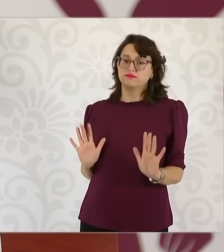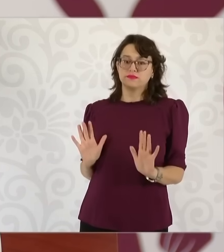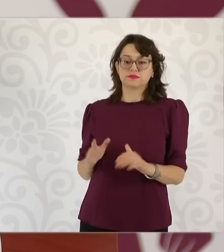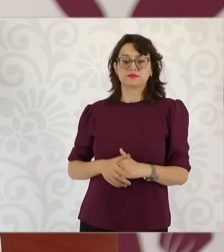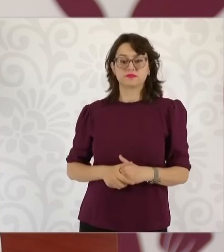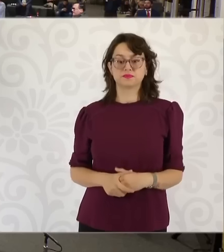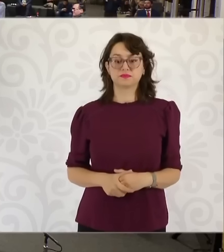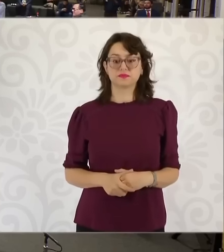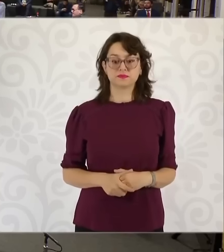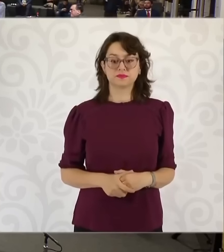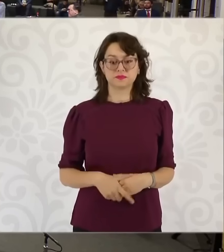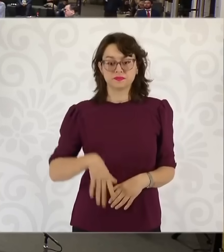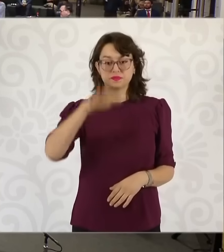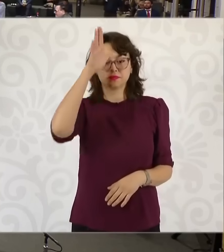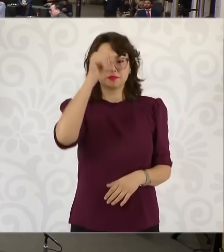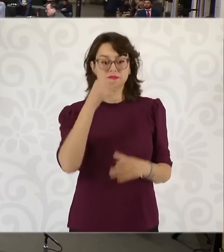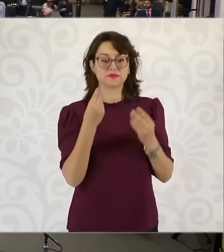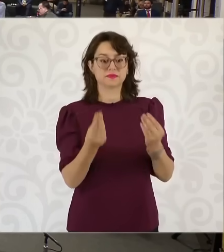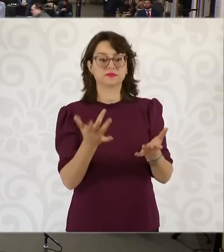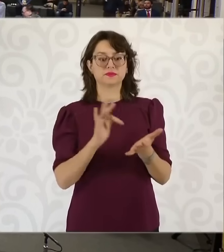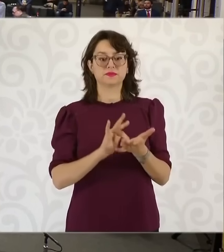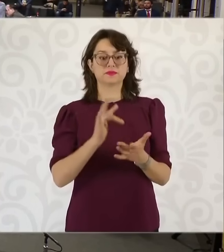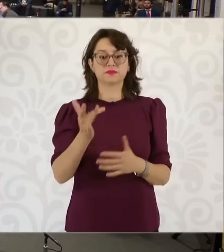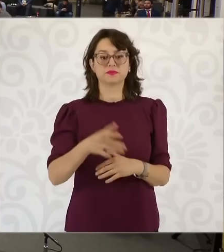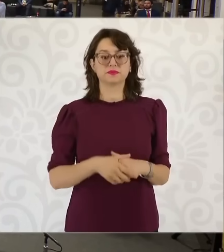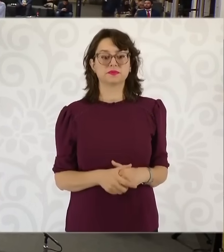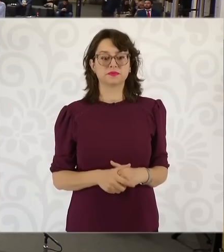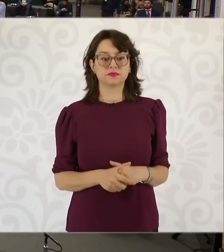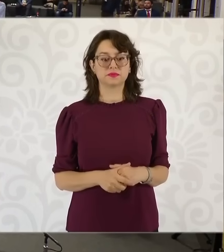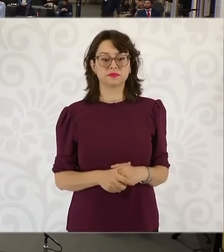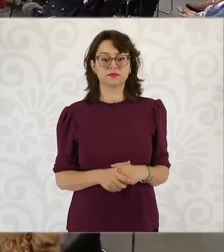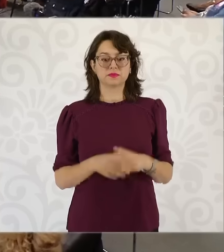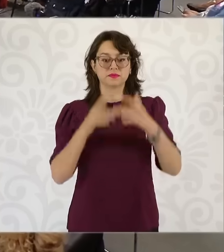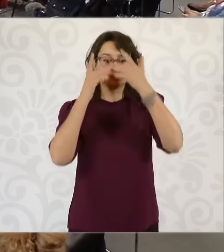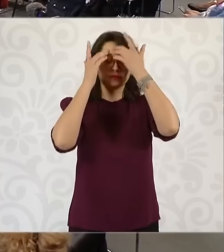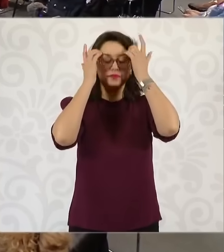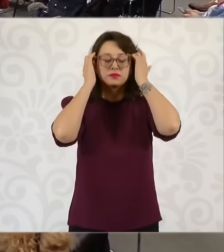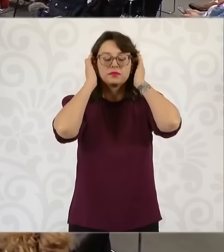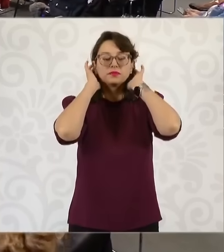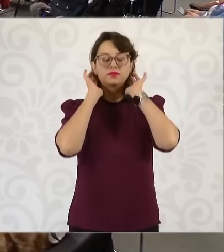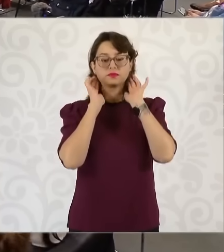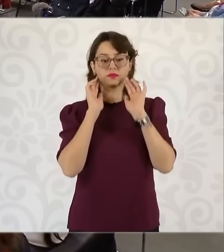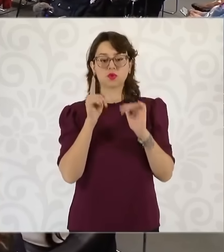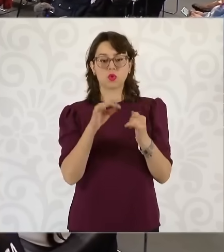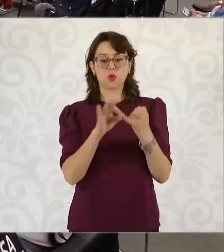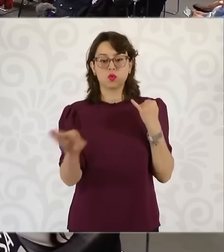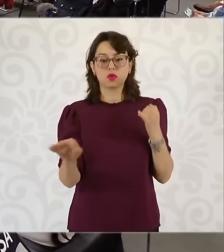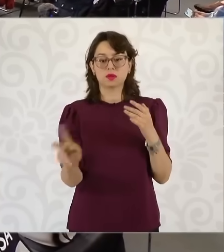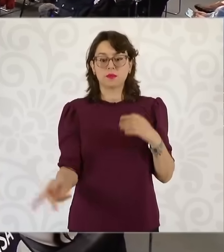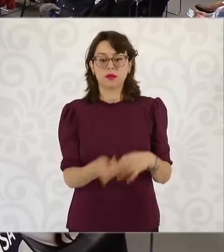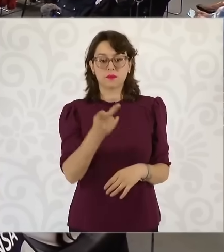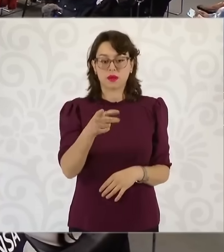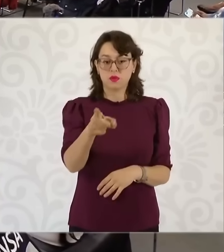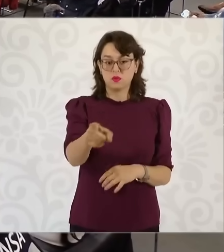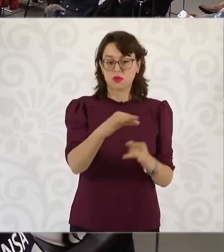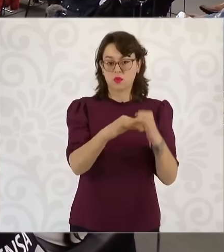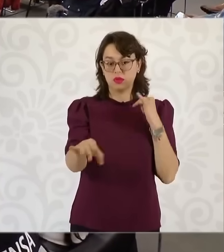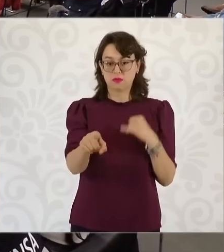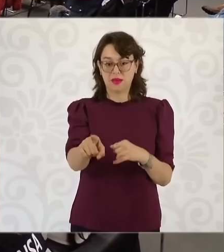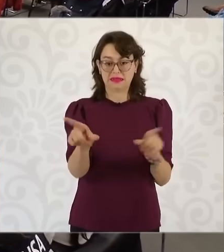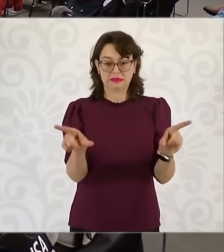De acuerdo. Muchas gracias, presidente. Gracias. Pues cerramos, ya a ver la última para breve.